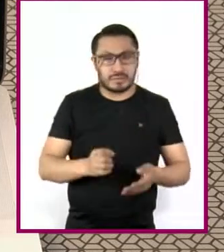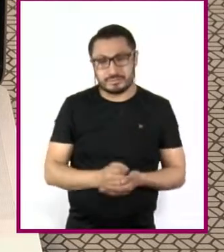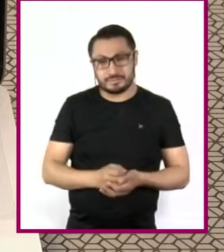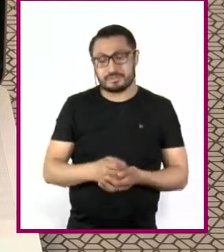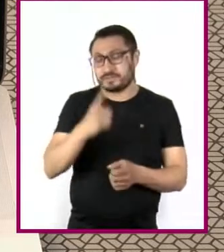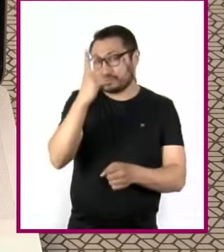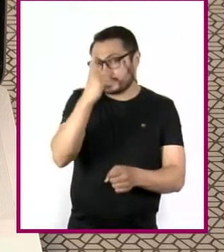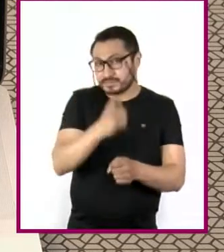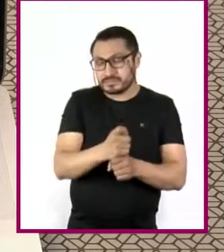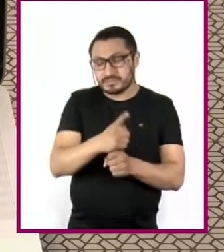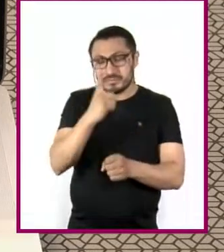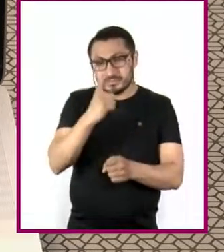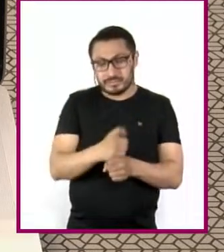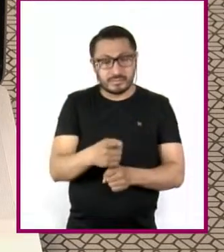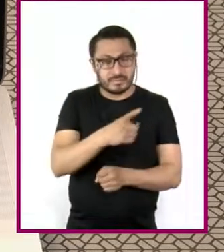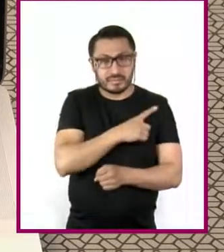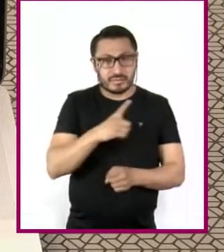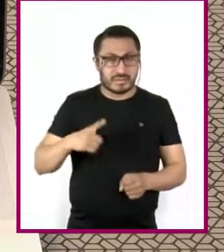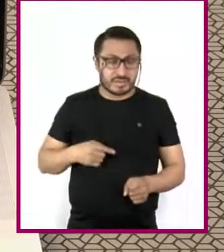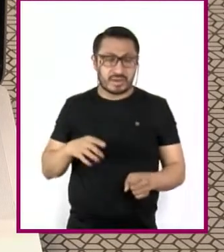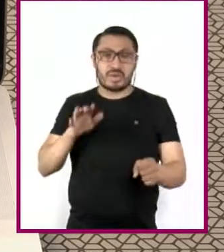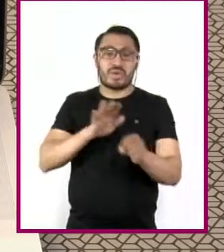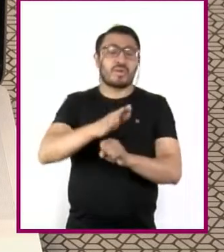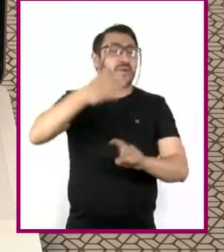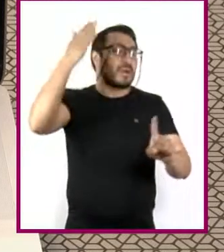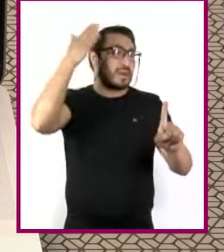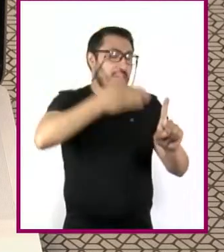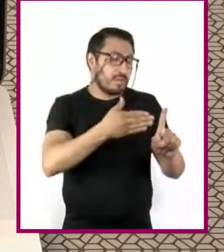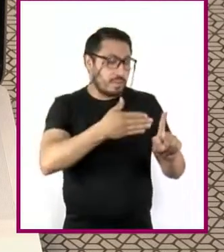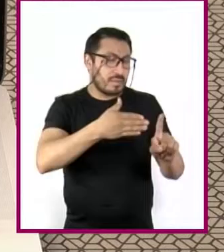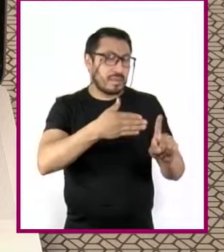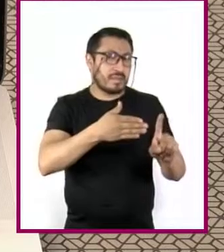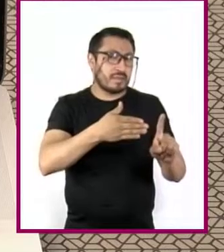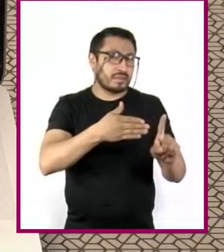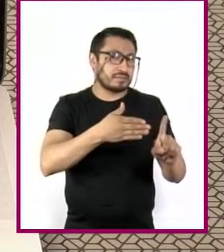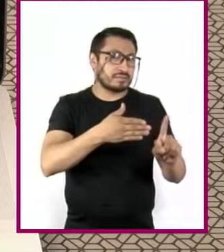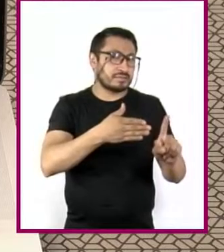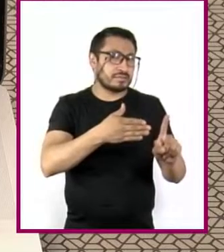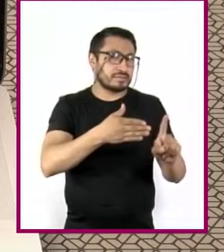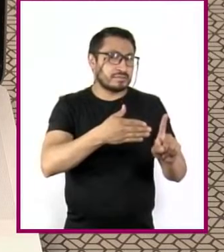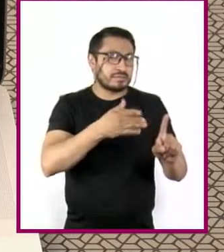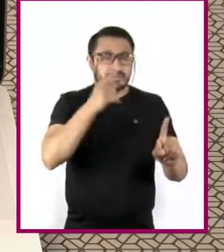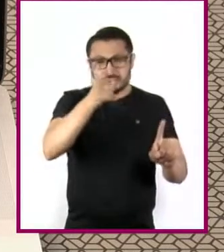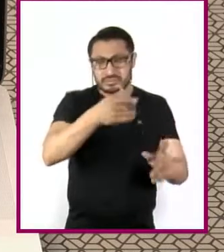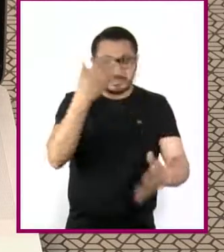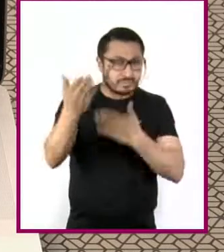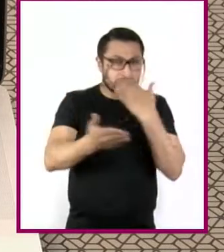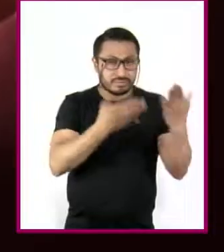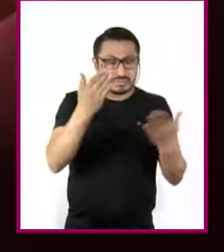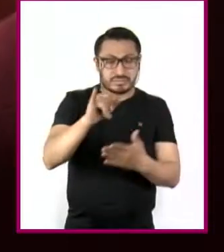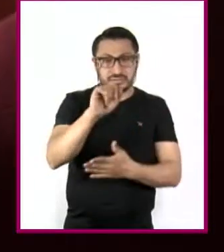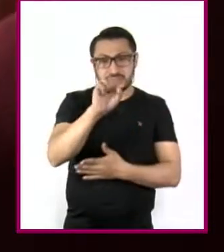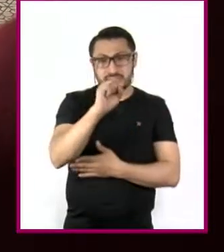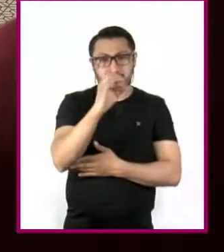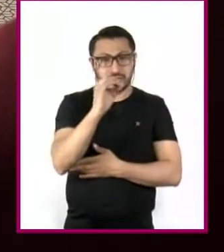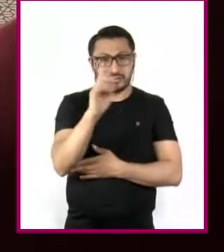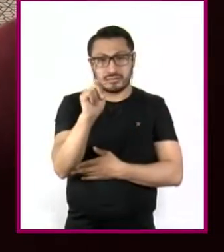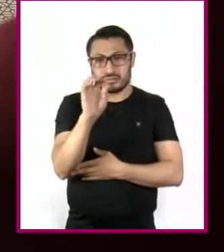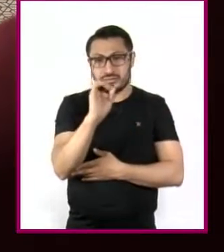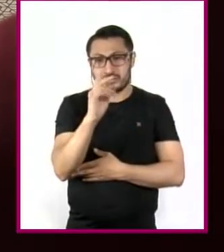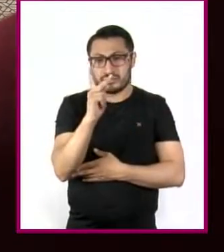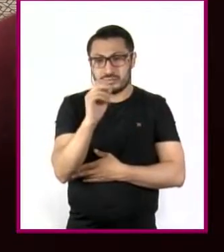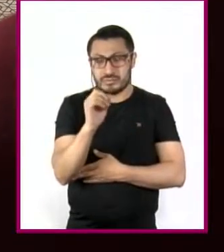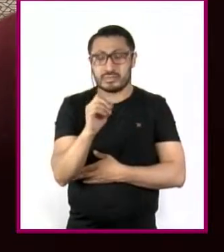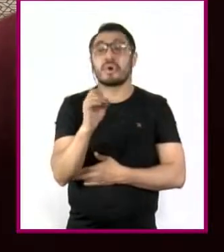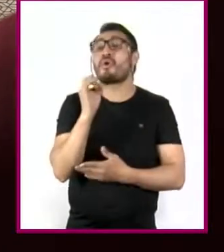determinar para qué aplicación vamos a estudiar un isótopo cosmogénico. No solamente